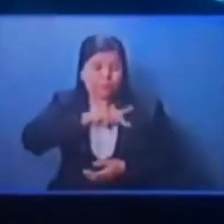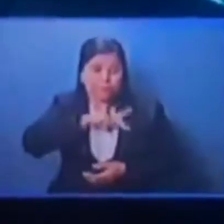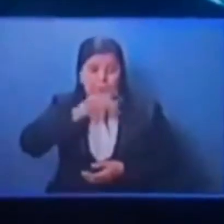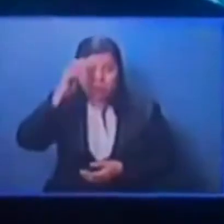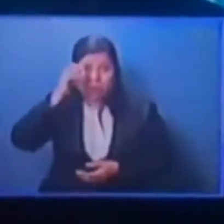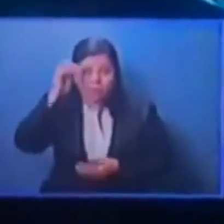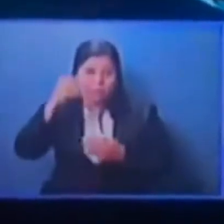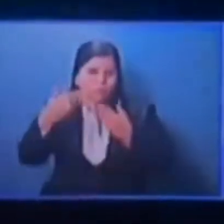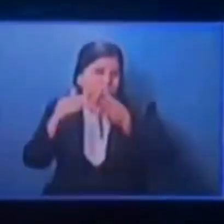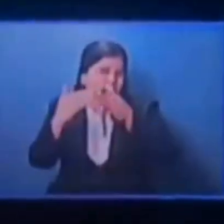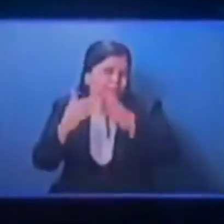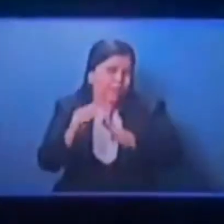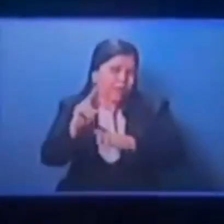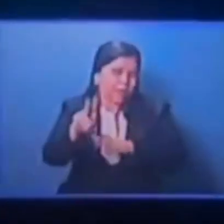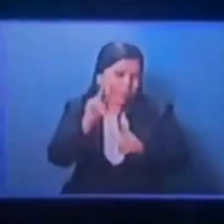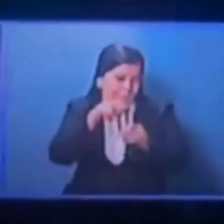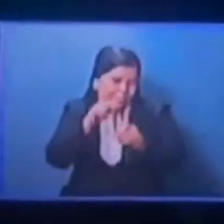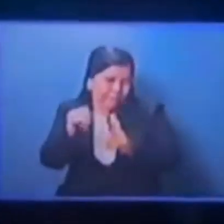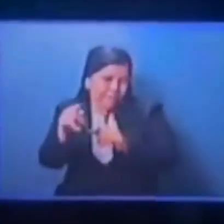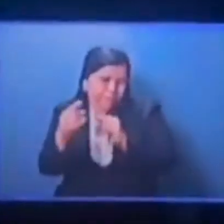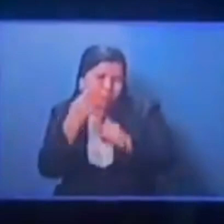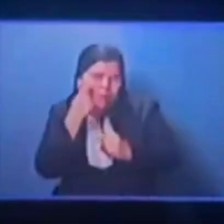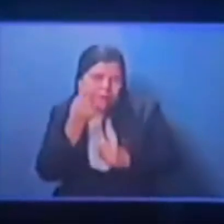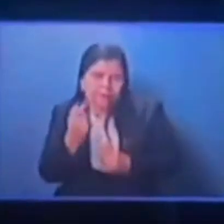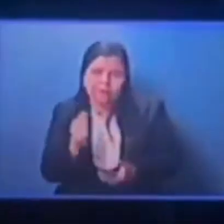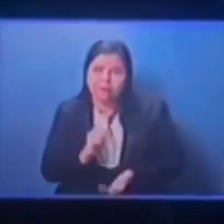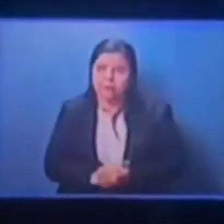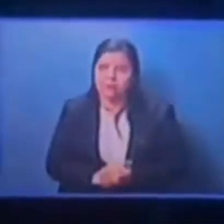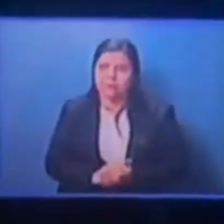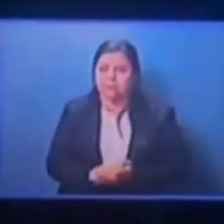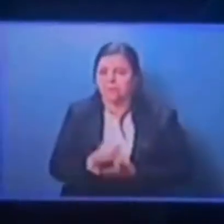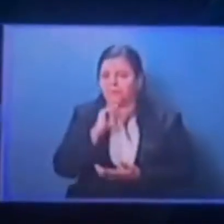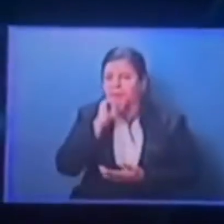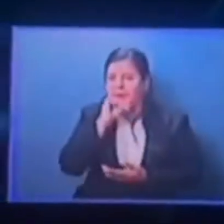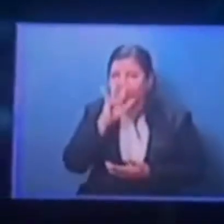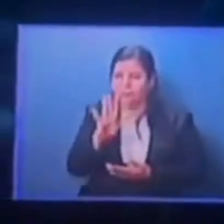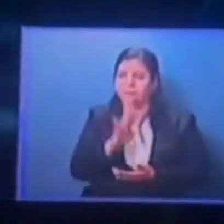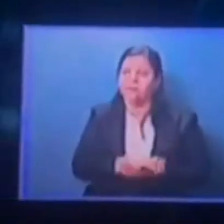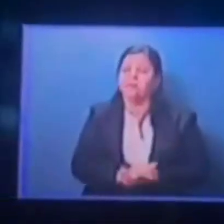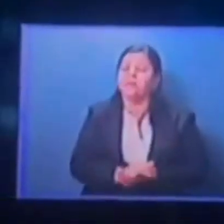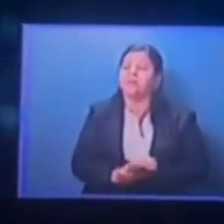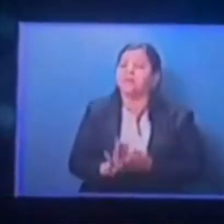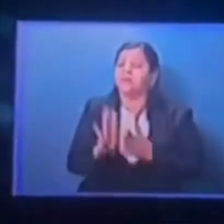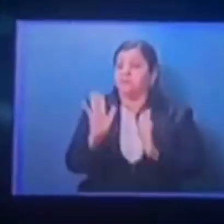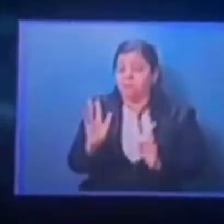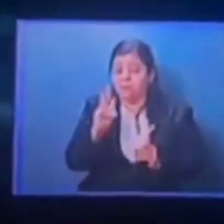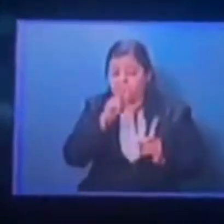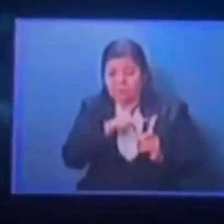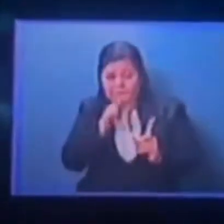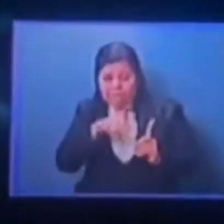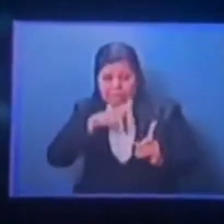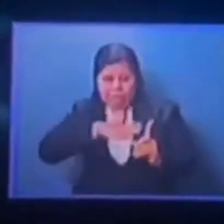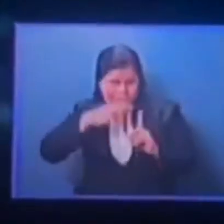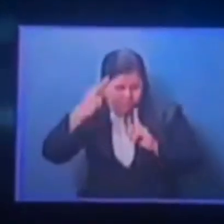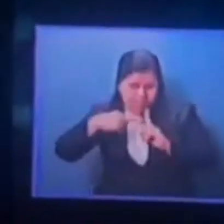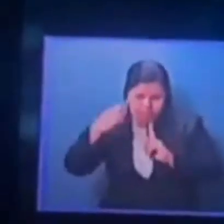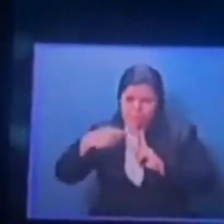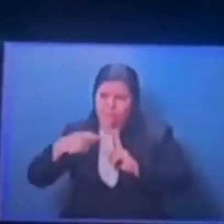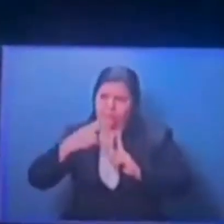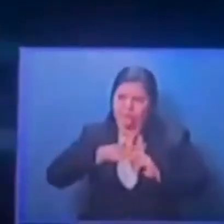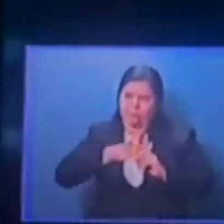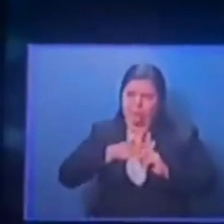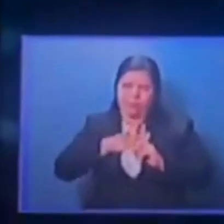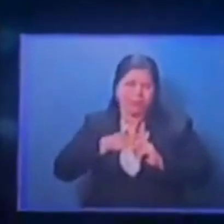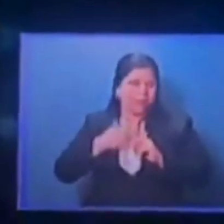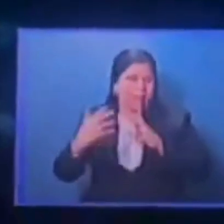es muy distinto al perfil que ustedes están buscando. Hay que decirlo. Y si el perfil de uno